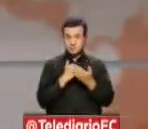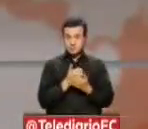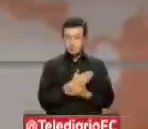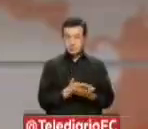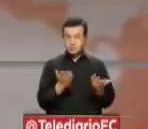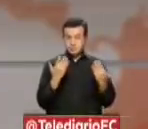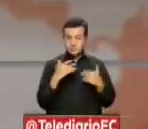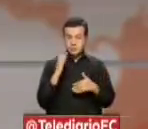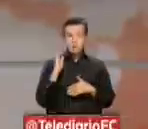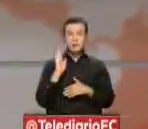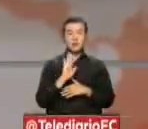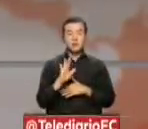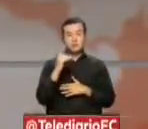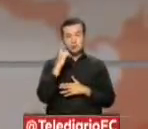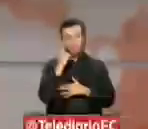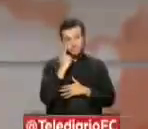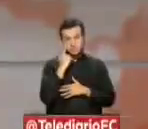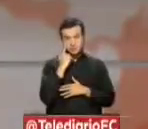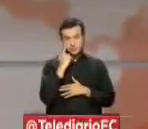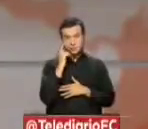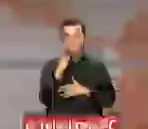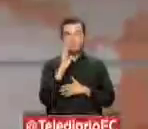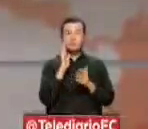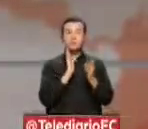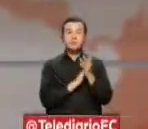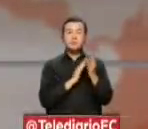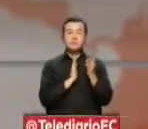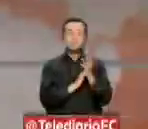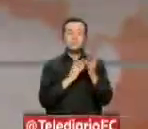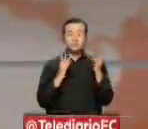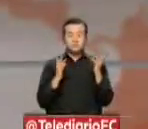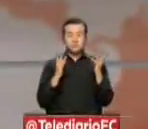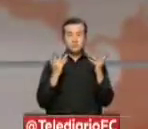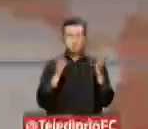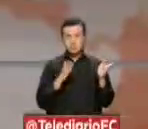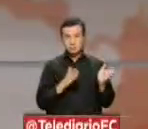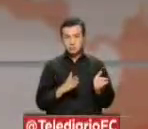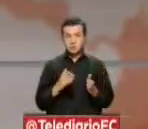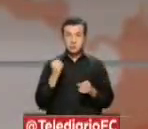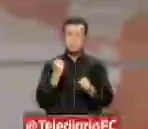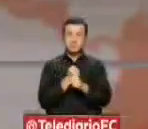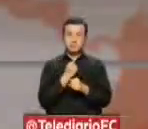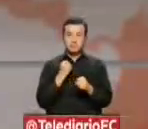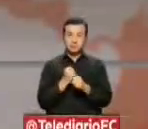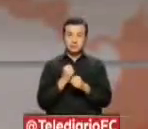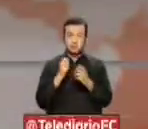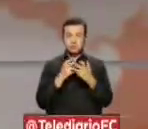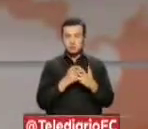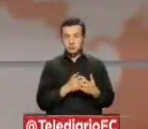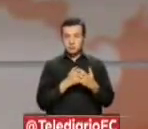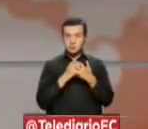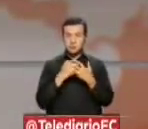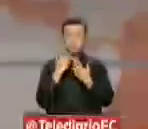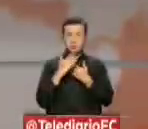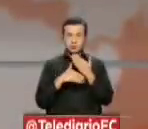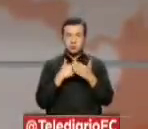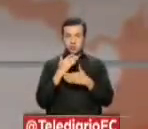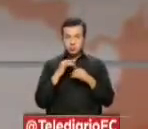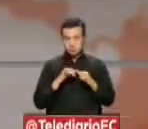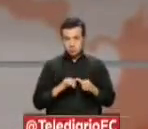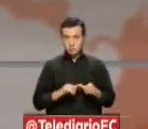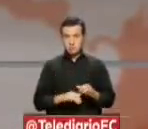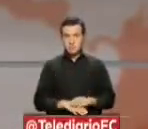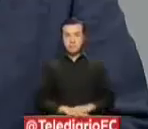con la participación de aquellos socios que conforman las cooperativas de trabajo asociado que tienen relación con procesos de